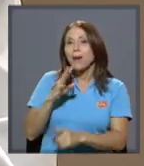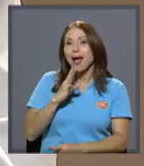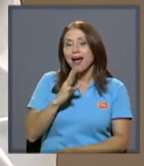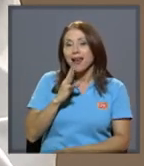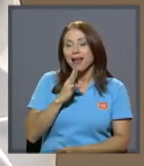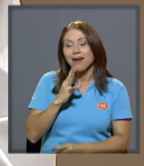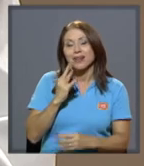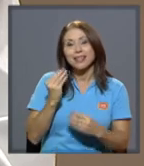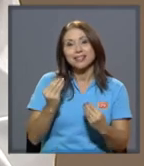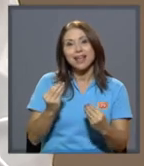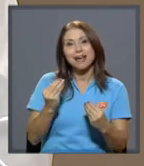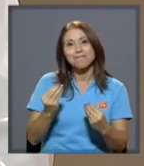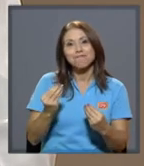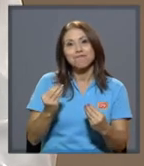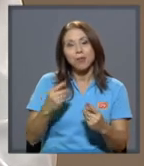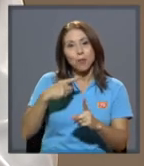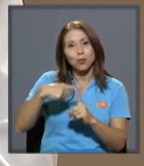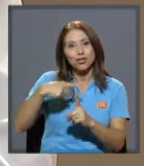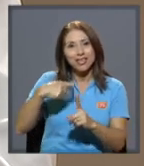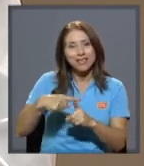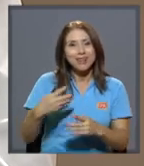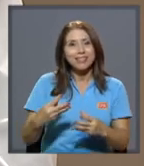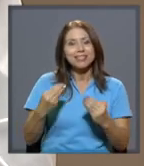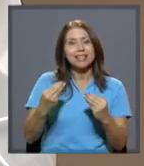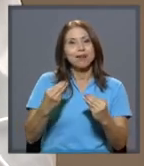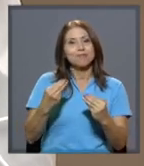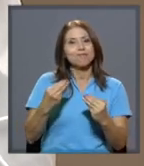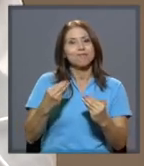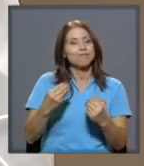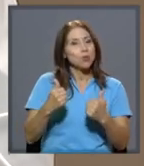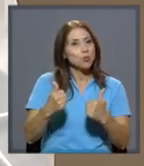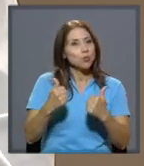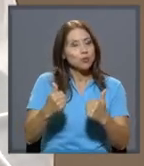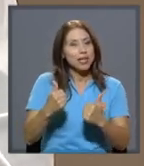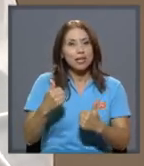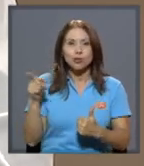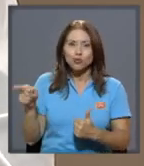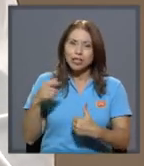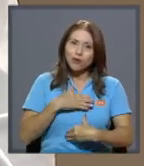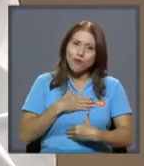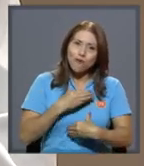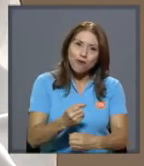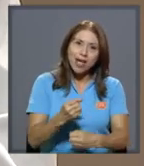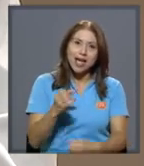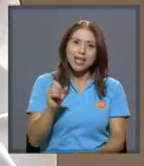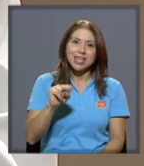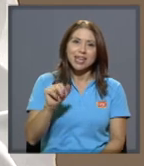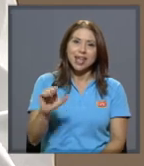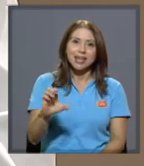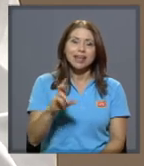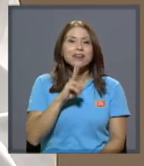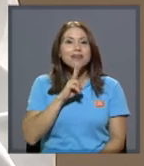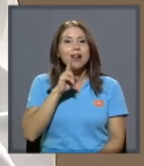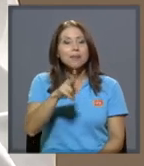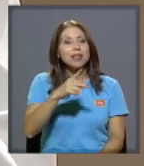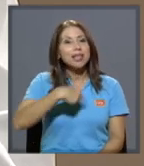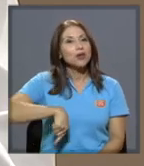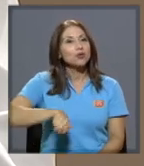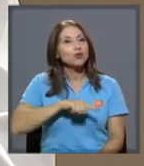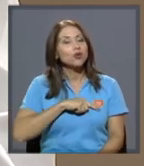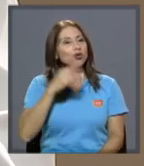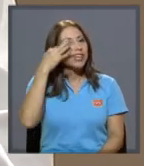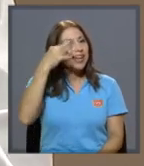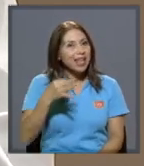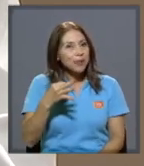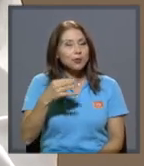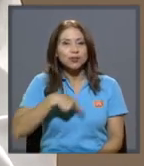tan, tan positivas, tan optimistas, de la confianza que tiene usted en el INEC. Realmente creemos y queremos